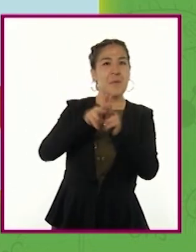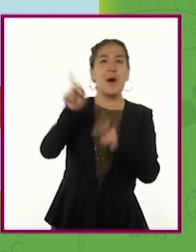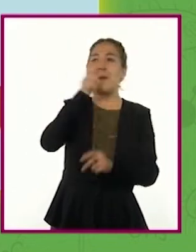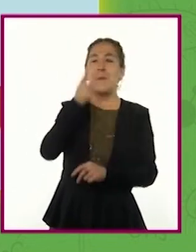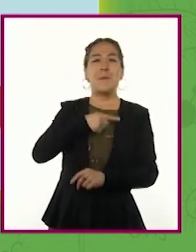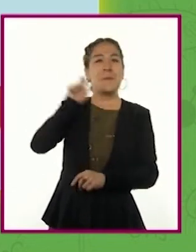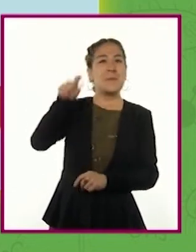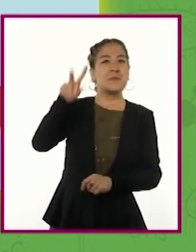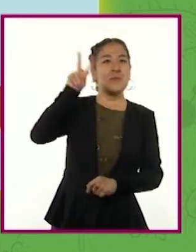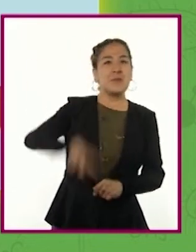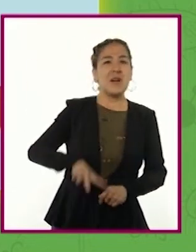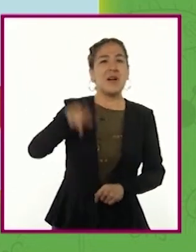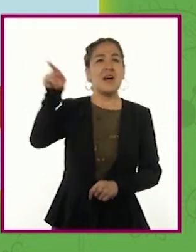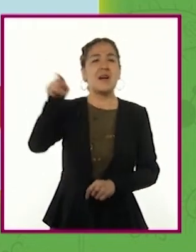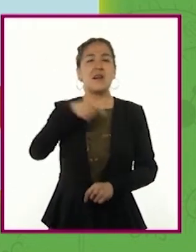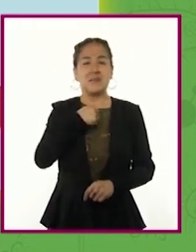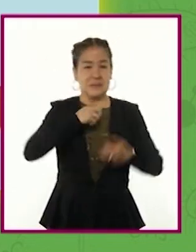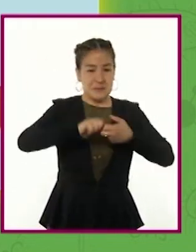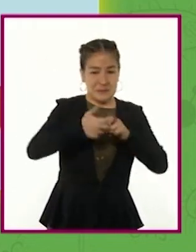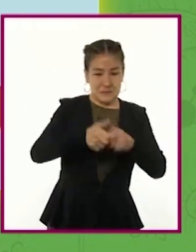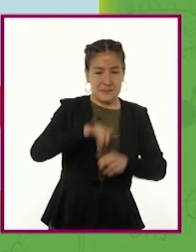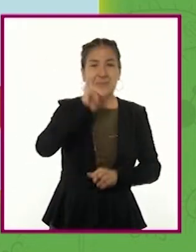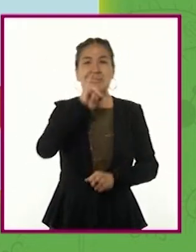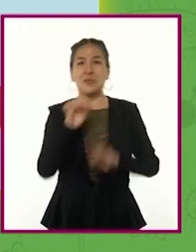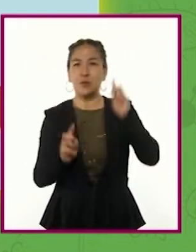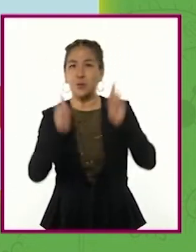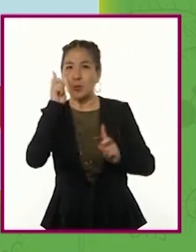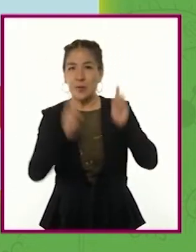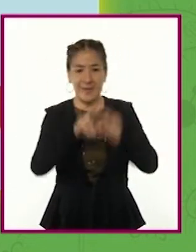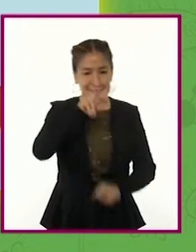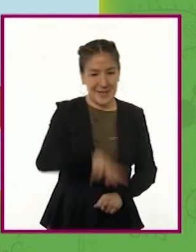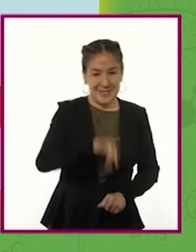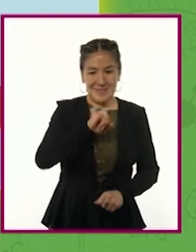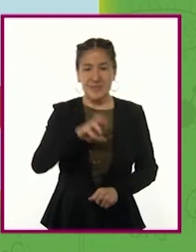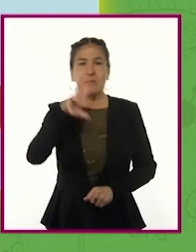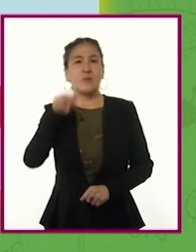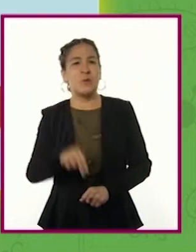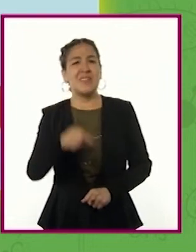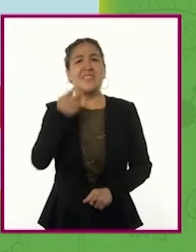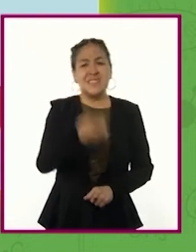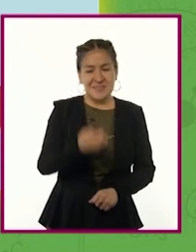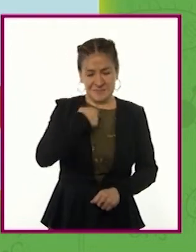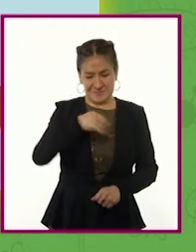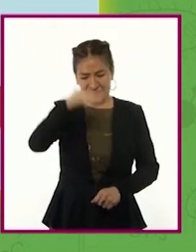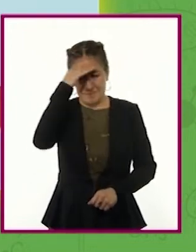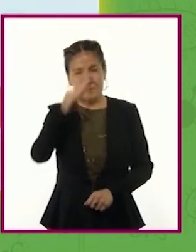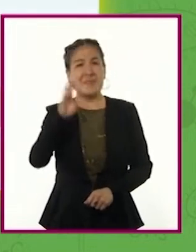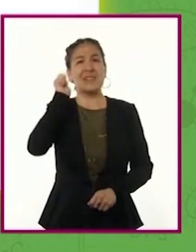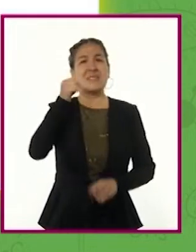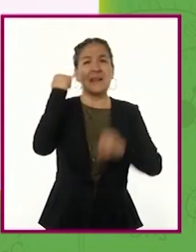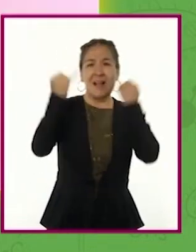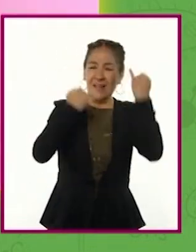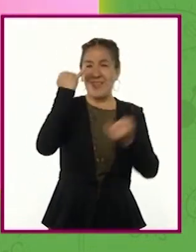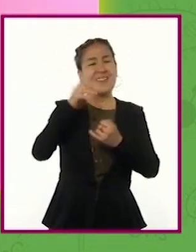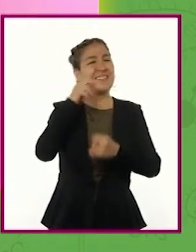Tenía nervios, dudaba si debía hacerlo, pero deseaba ya no volver a tener este tipo de pensamientos.